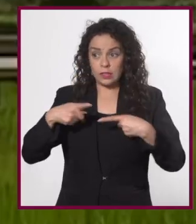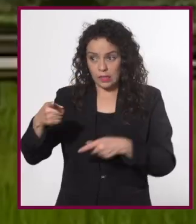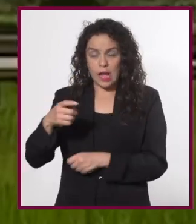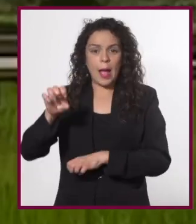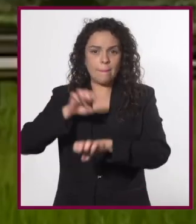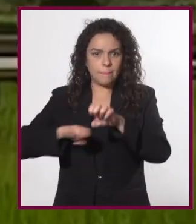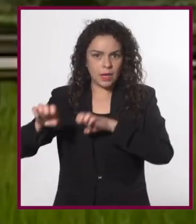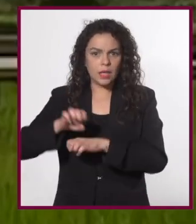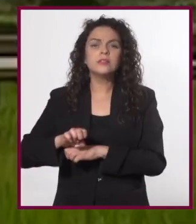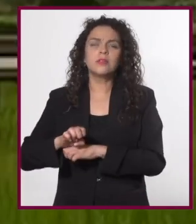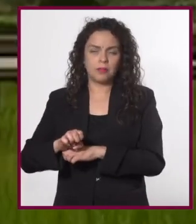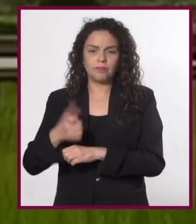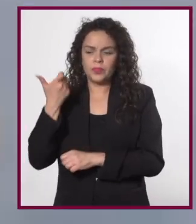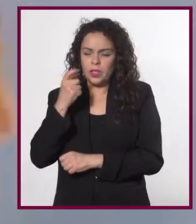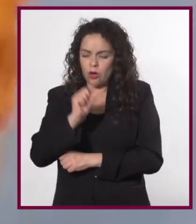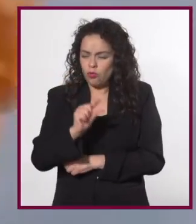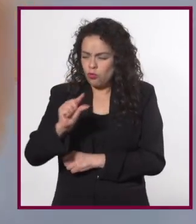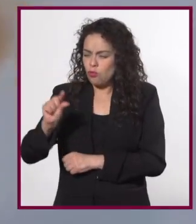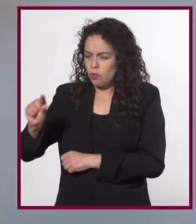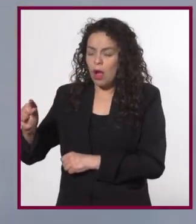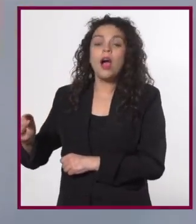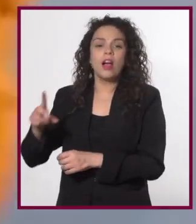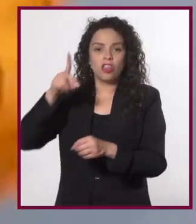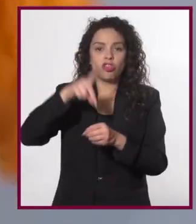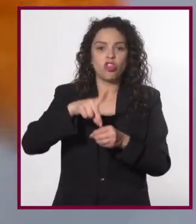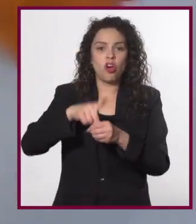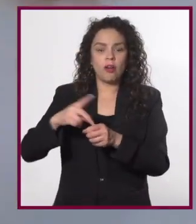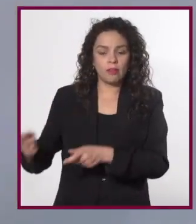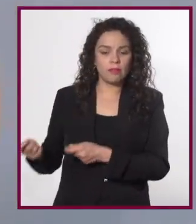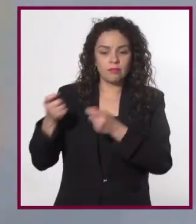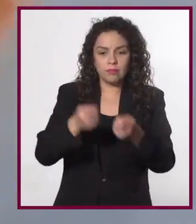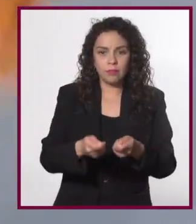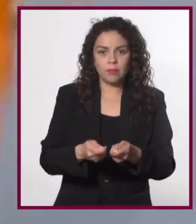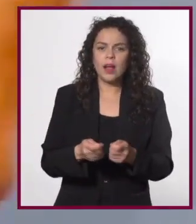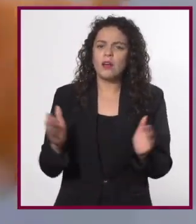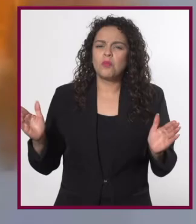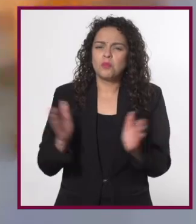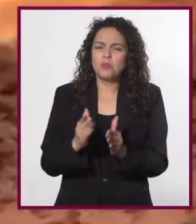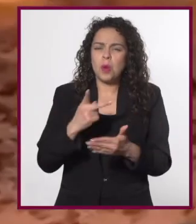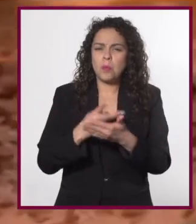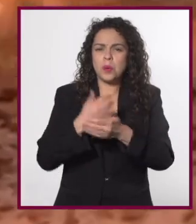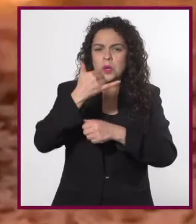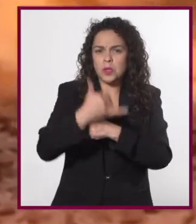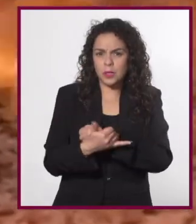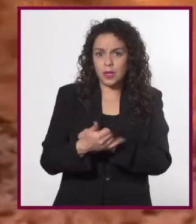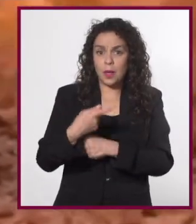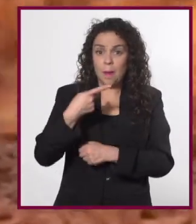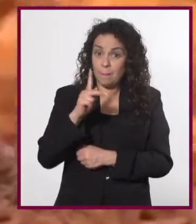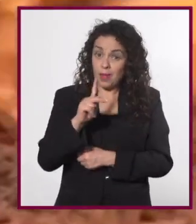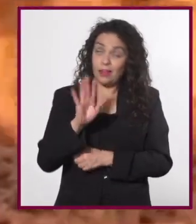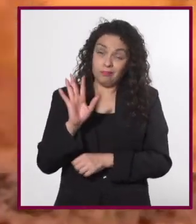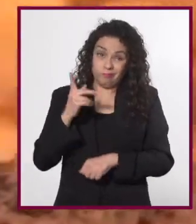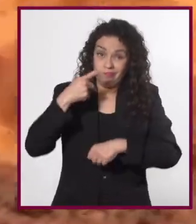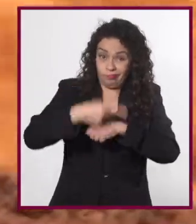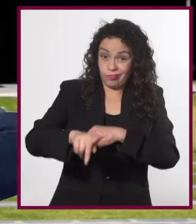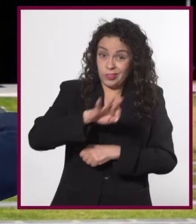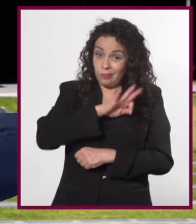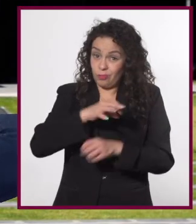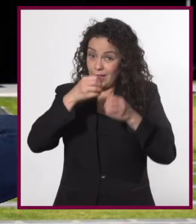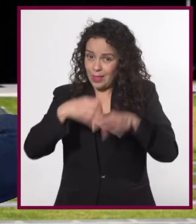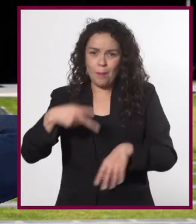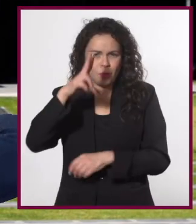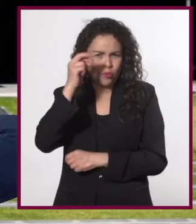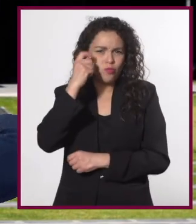inversores que donan cantidades reducidas de dinero para financiar pequeños proyectos de alto potencial y carácter arriesgado.